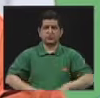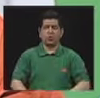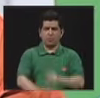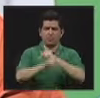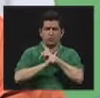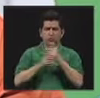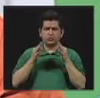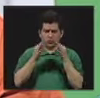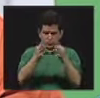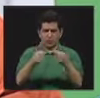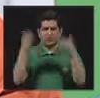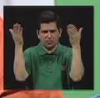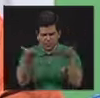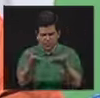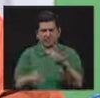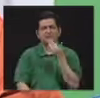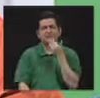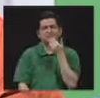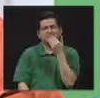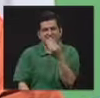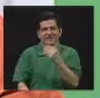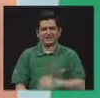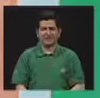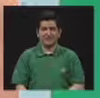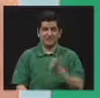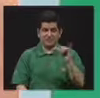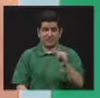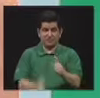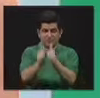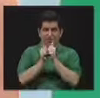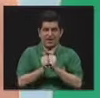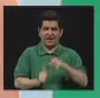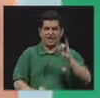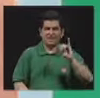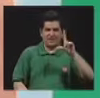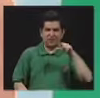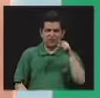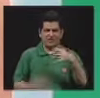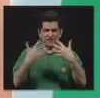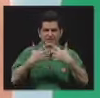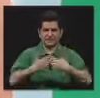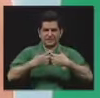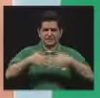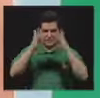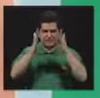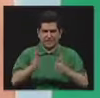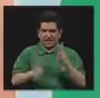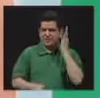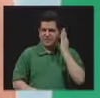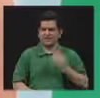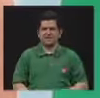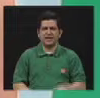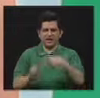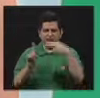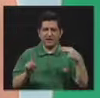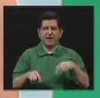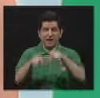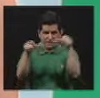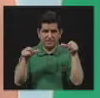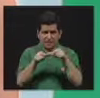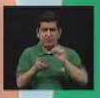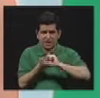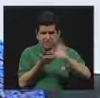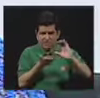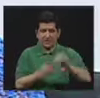Protección del Turismo. Bienvenido. Muchísimas gracias. Y también está con nosotros Ivette López. Ella es una empresaria hotelera, precisamente de la Fortuna de San Carlos.